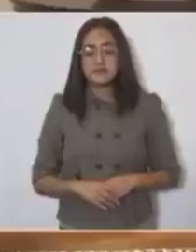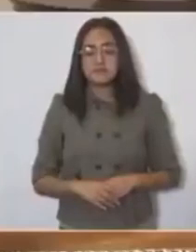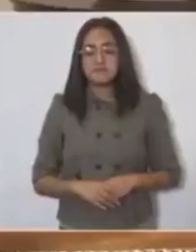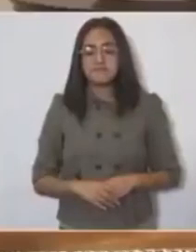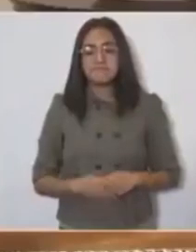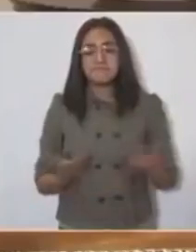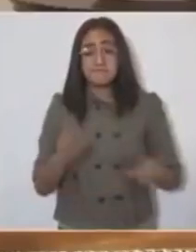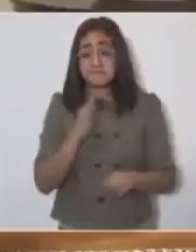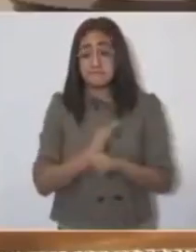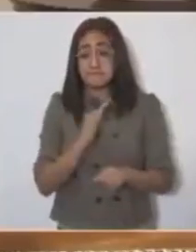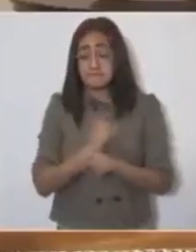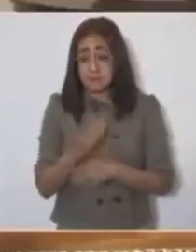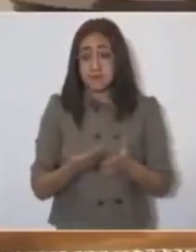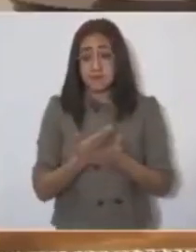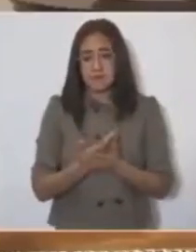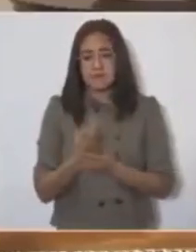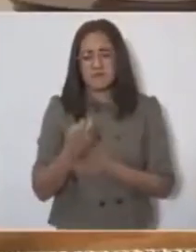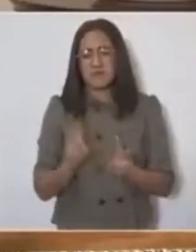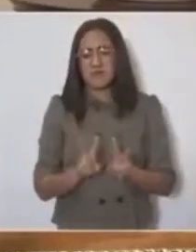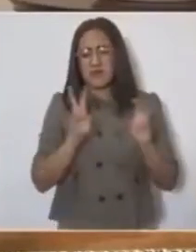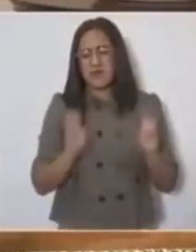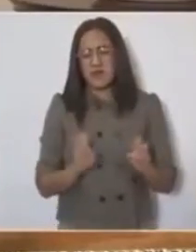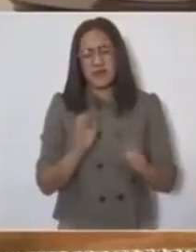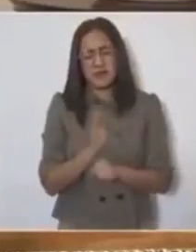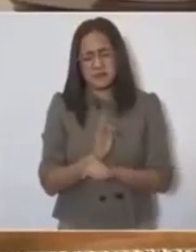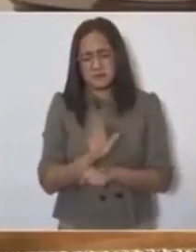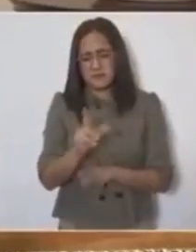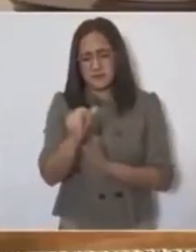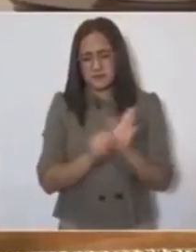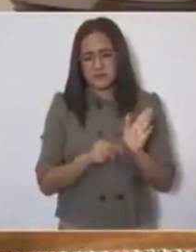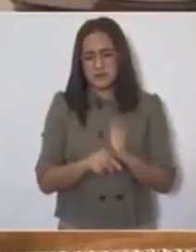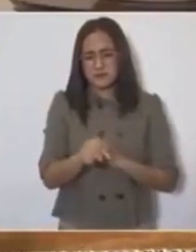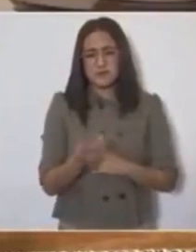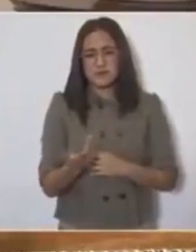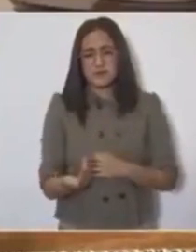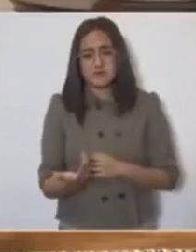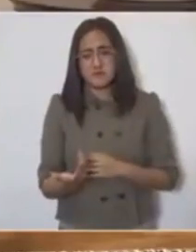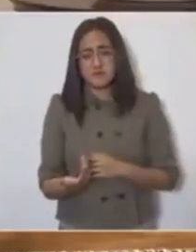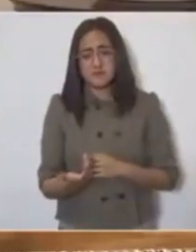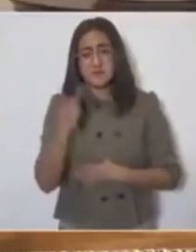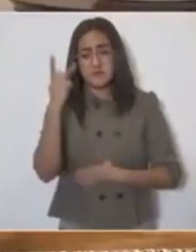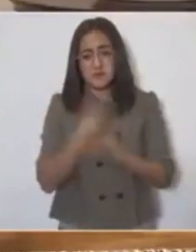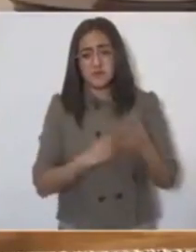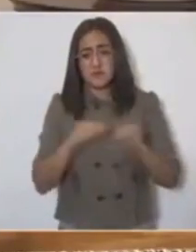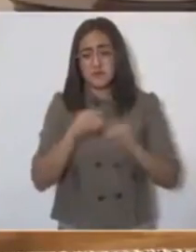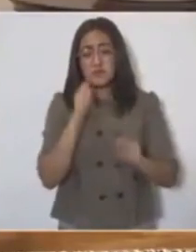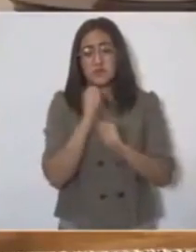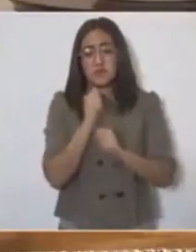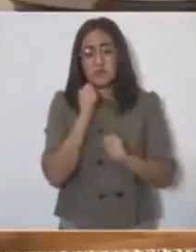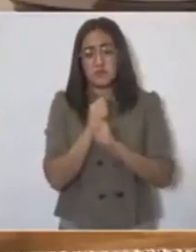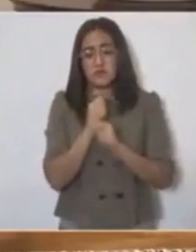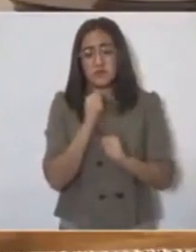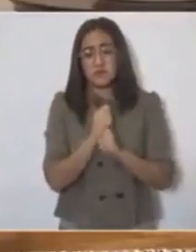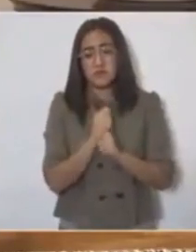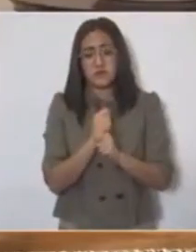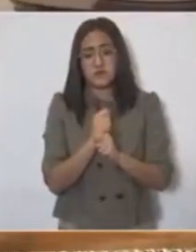que les pido en ese tema Es que casi en este mes va a haber los programas de movilidad y transporte en